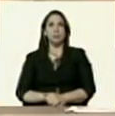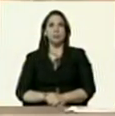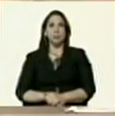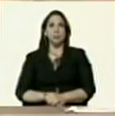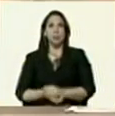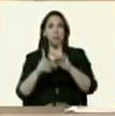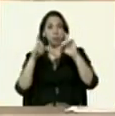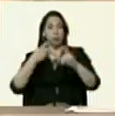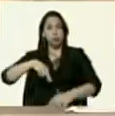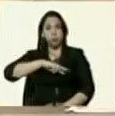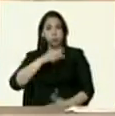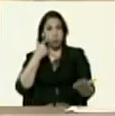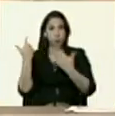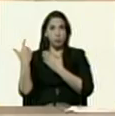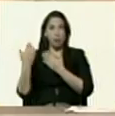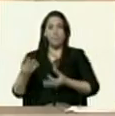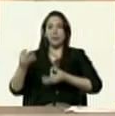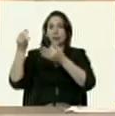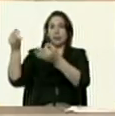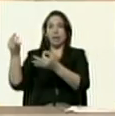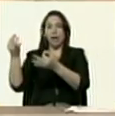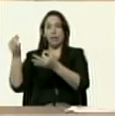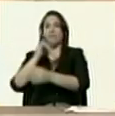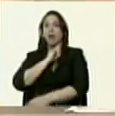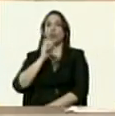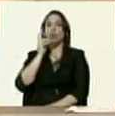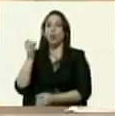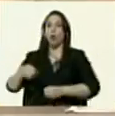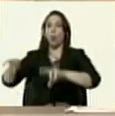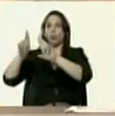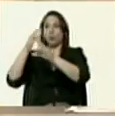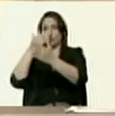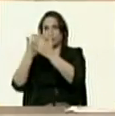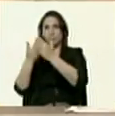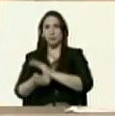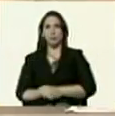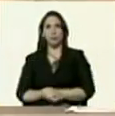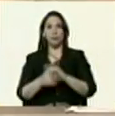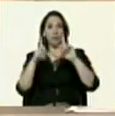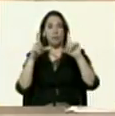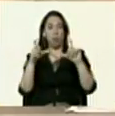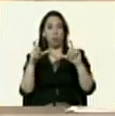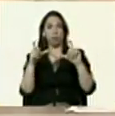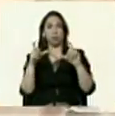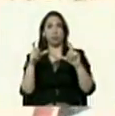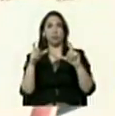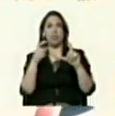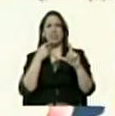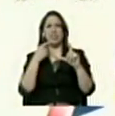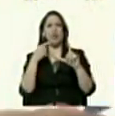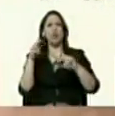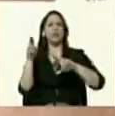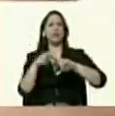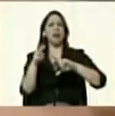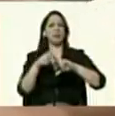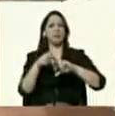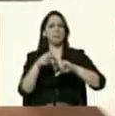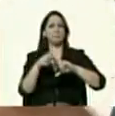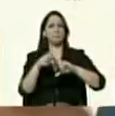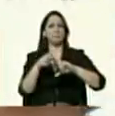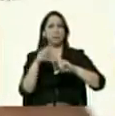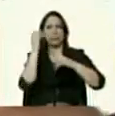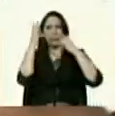Fotos falsas presentadas por Iván Duque en la ONU. Esta es una foto exclusiva, él dijo que era en el Táchira y que era el